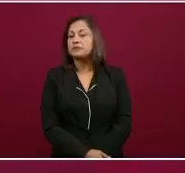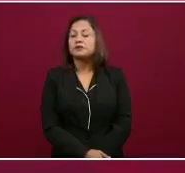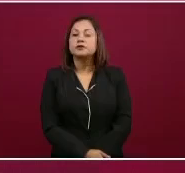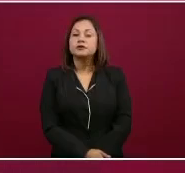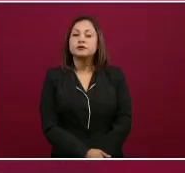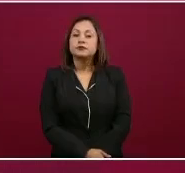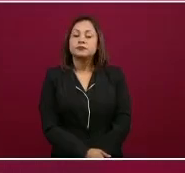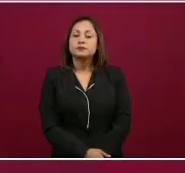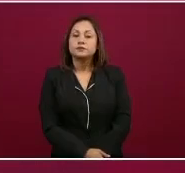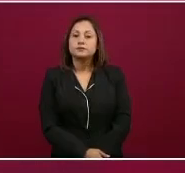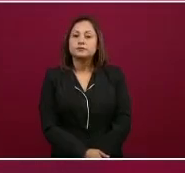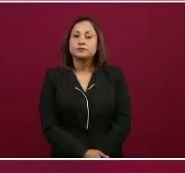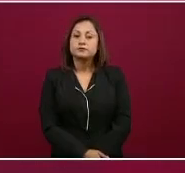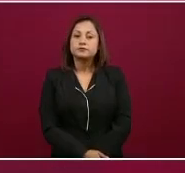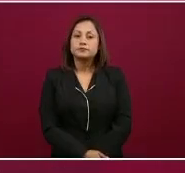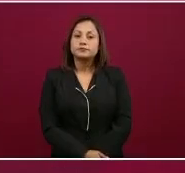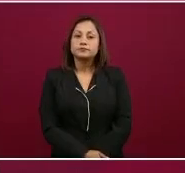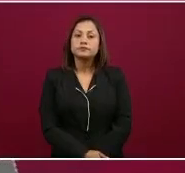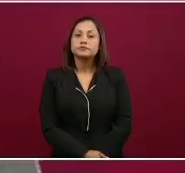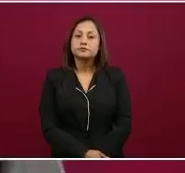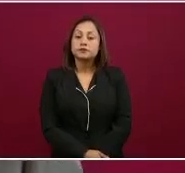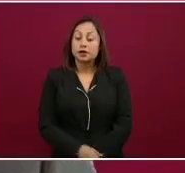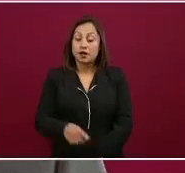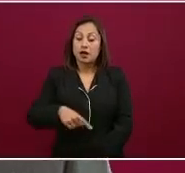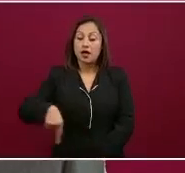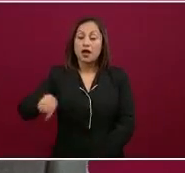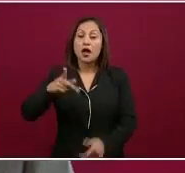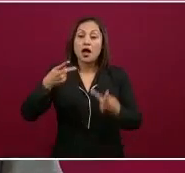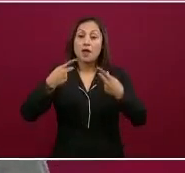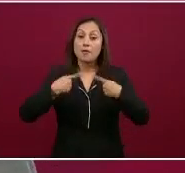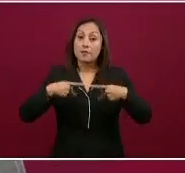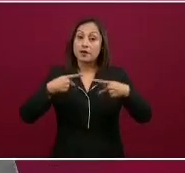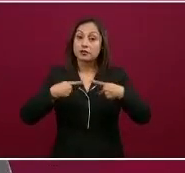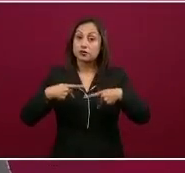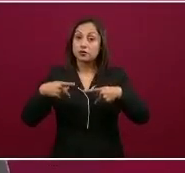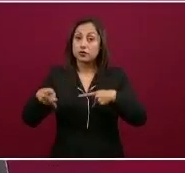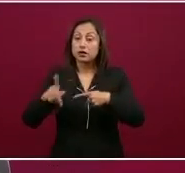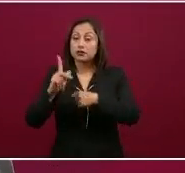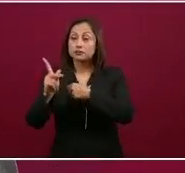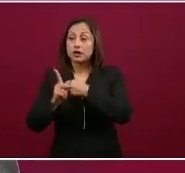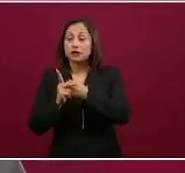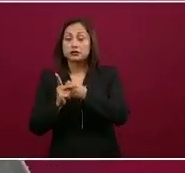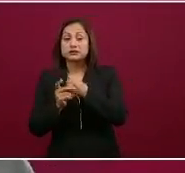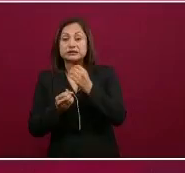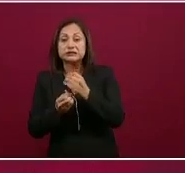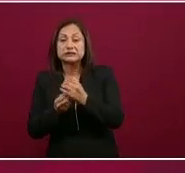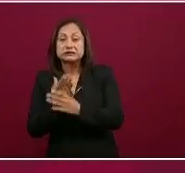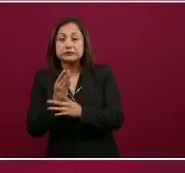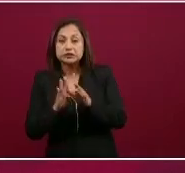este número de personas que salen de sus países a buscarse la vida,